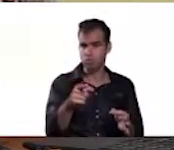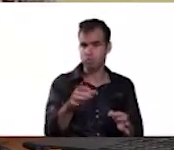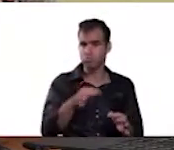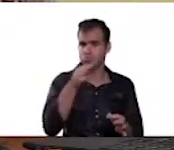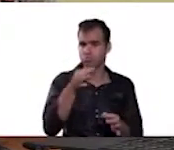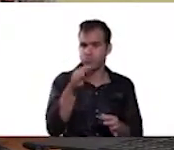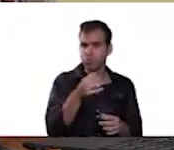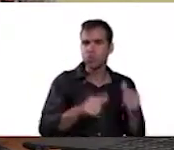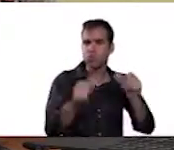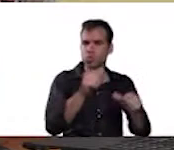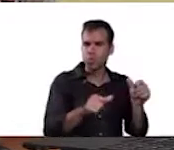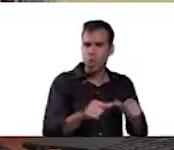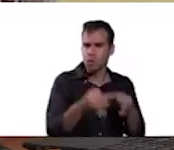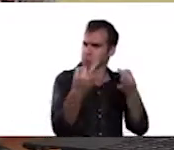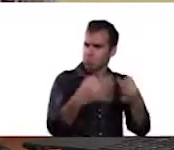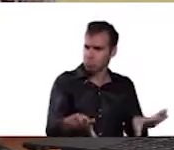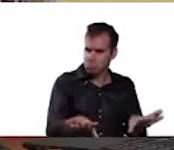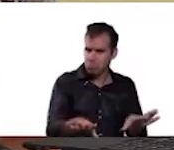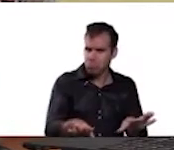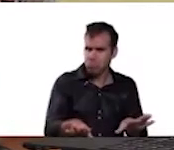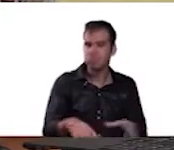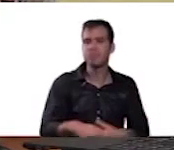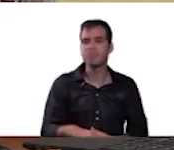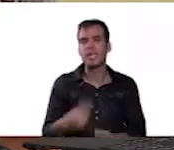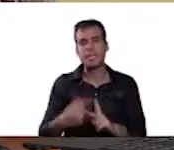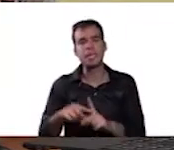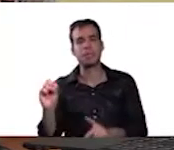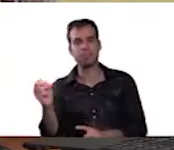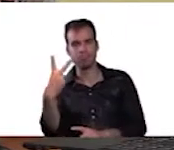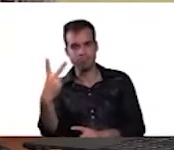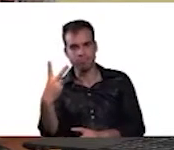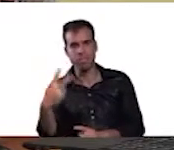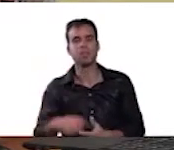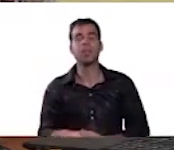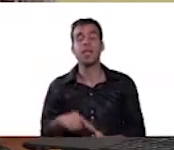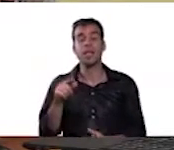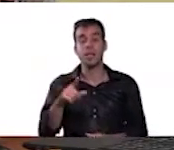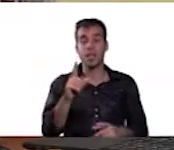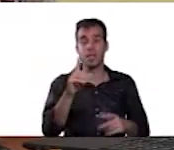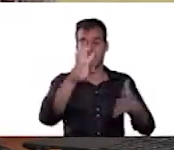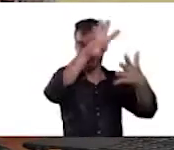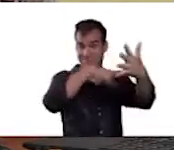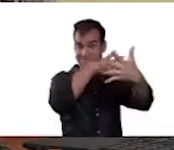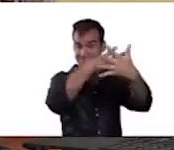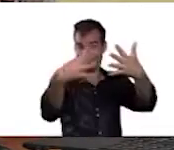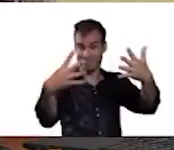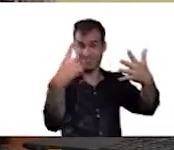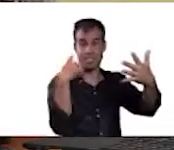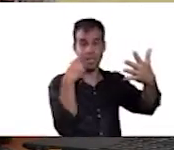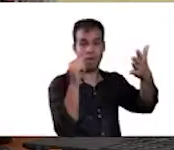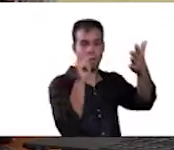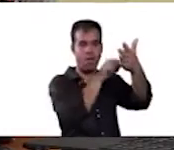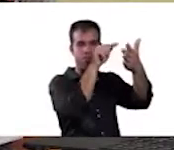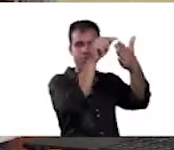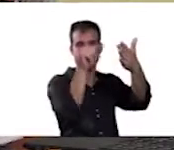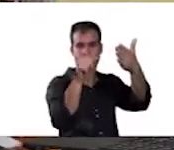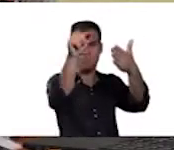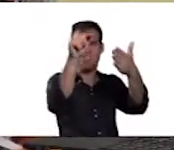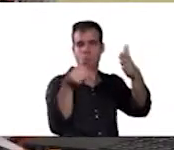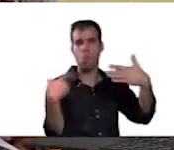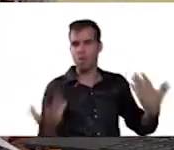sustancias simples y binarias, teniendo en cuenta la posición en la tabla periódica de los elementos que la